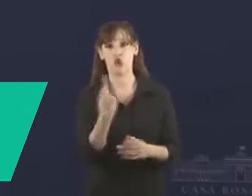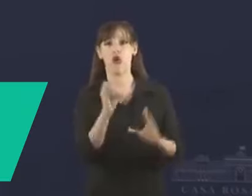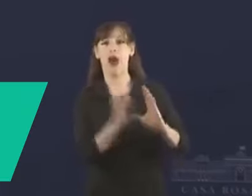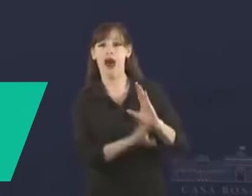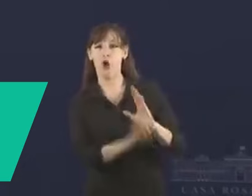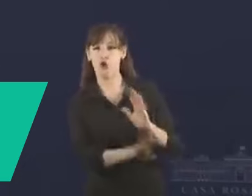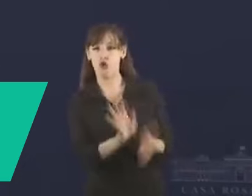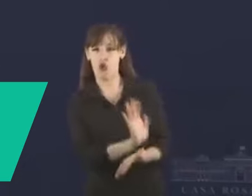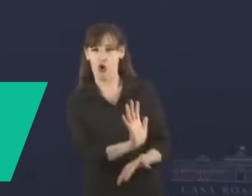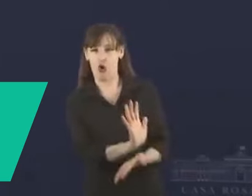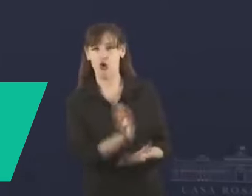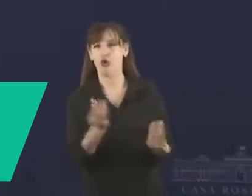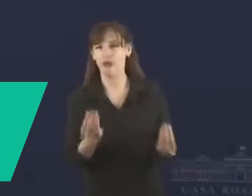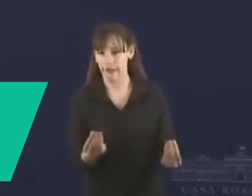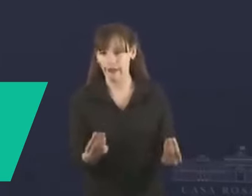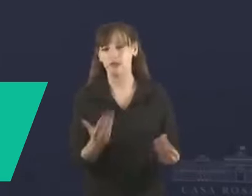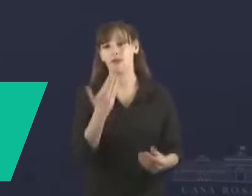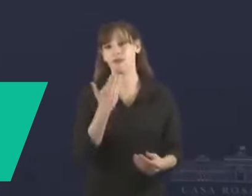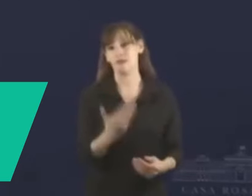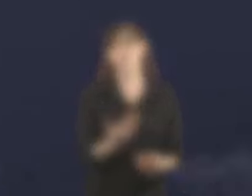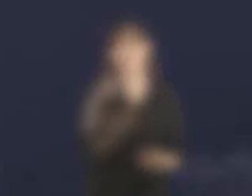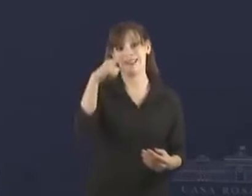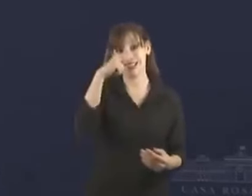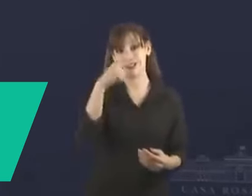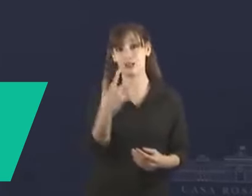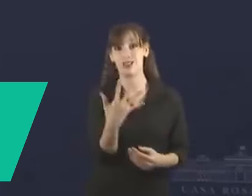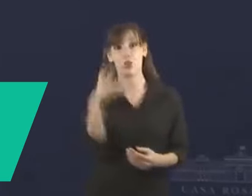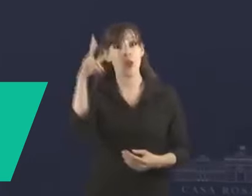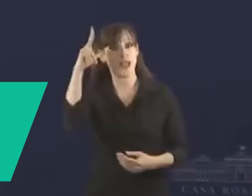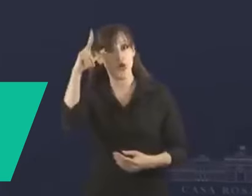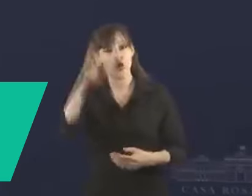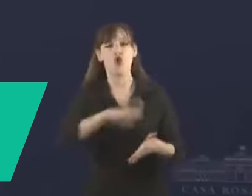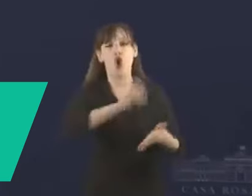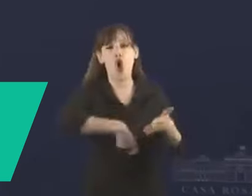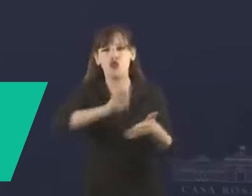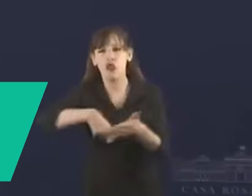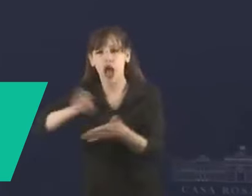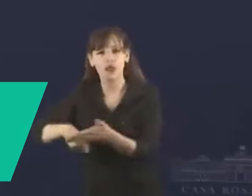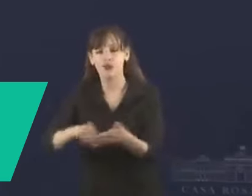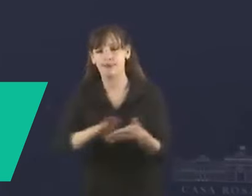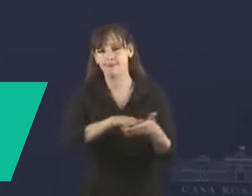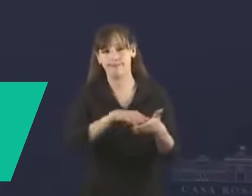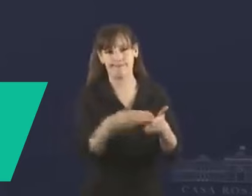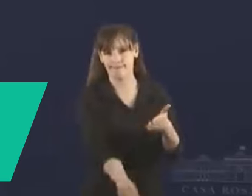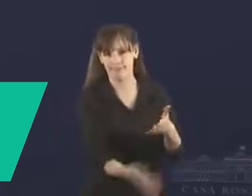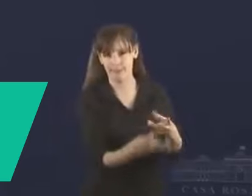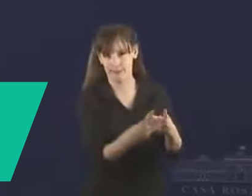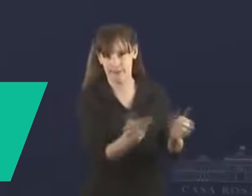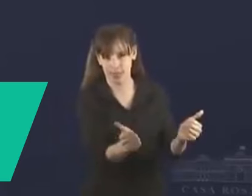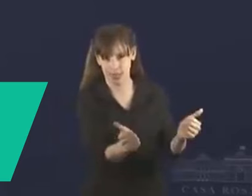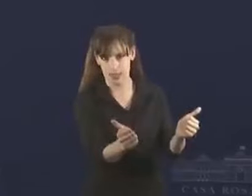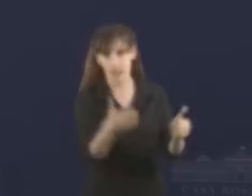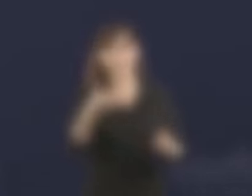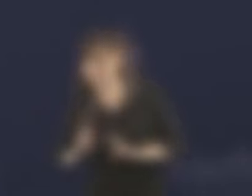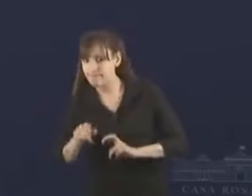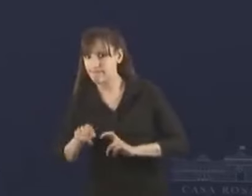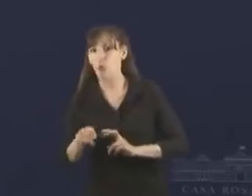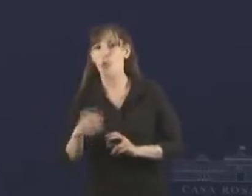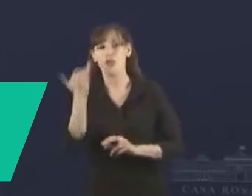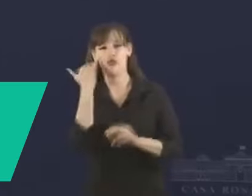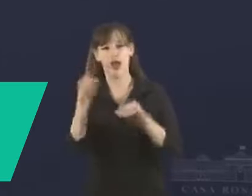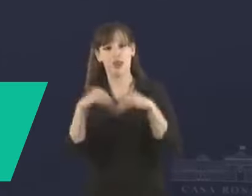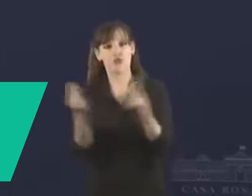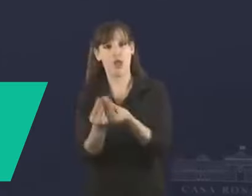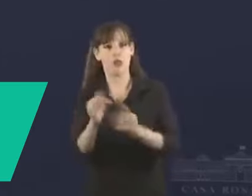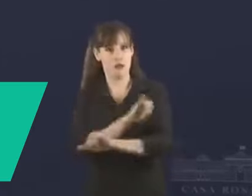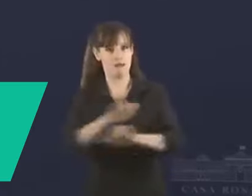la baja de 758 contratos hay otros 6400 contratos que están en revisión que se va a